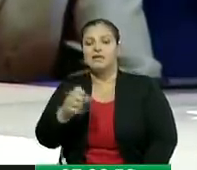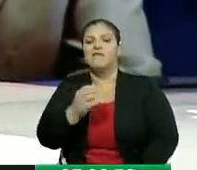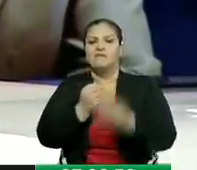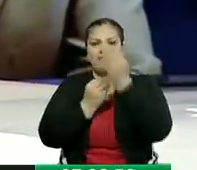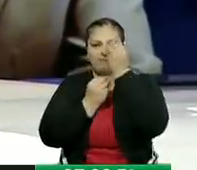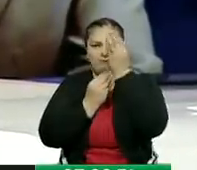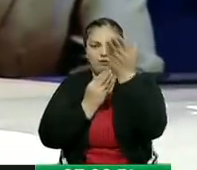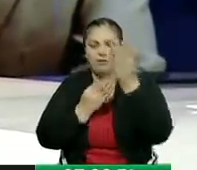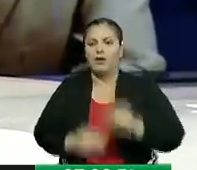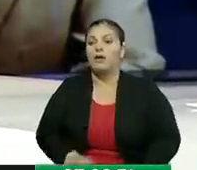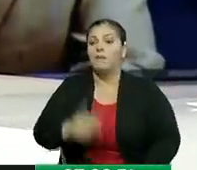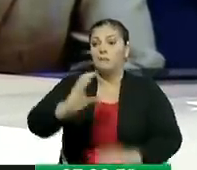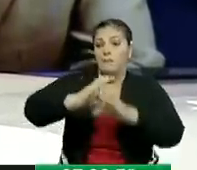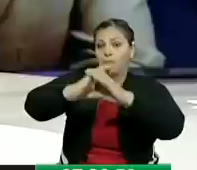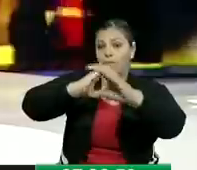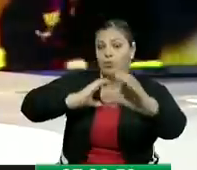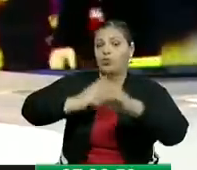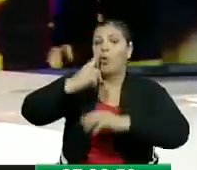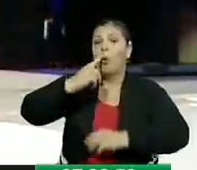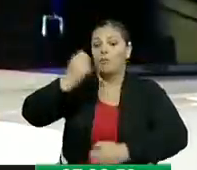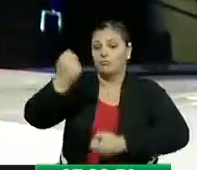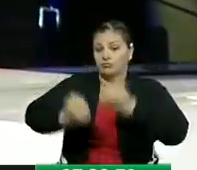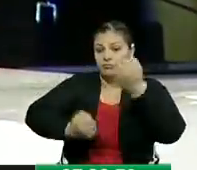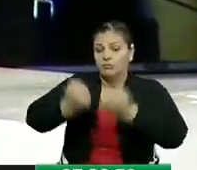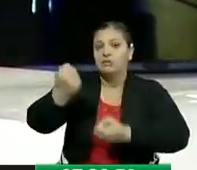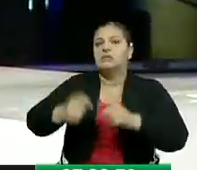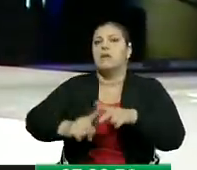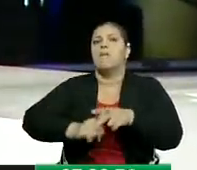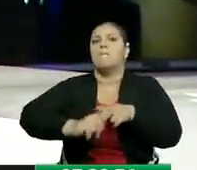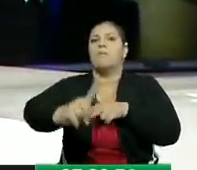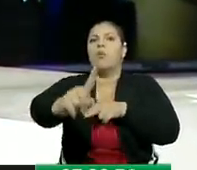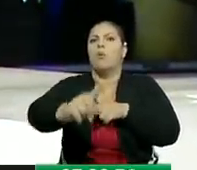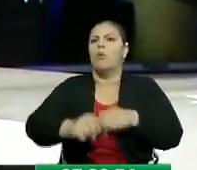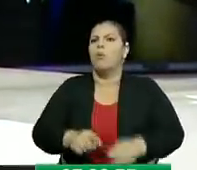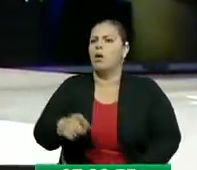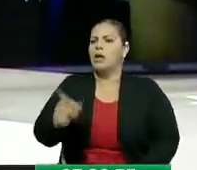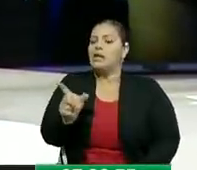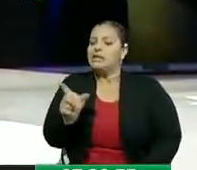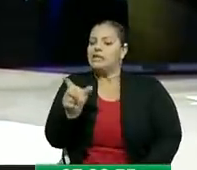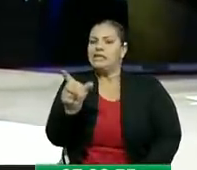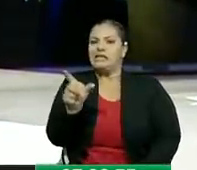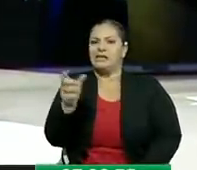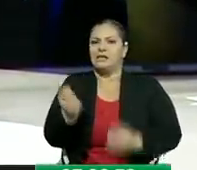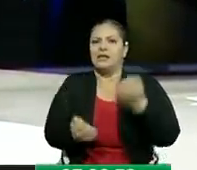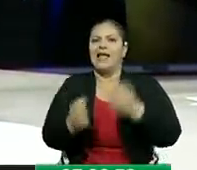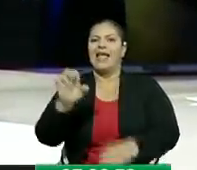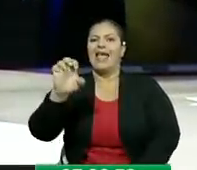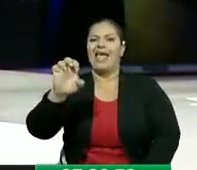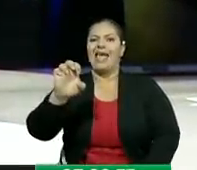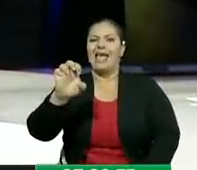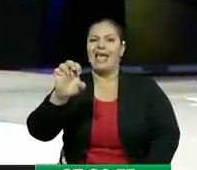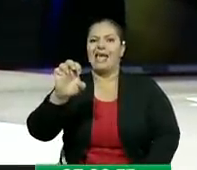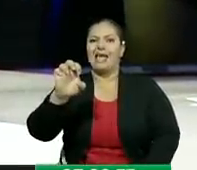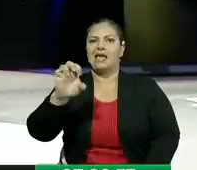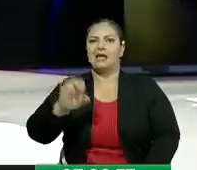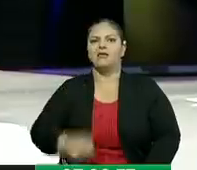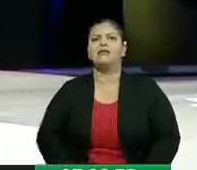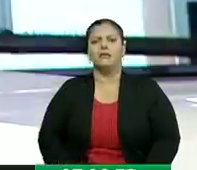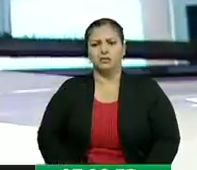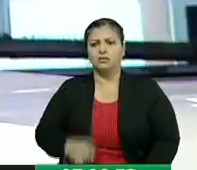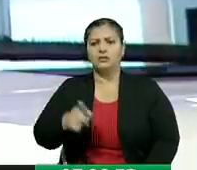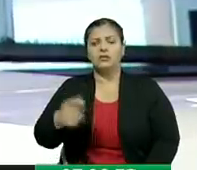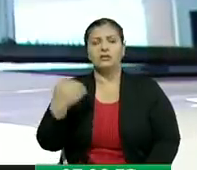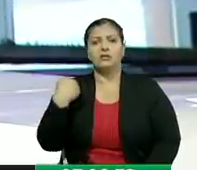encuentra prófugo. Dijo que Rivas tiene licencia tipo E, que está vigente hasta el año 2020, con